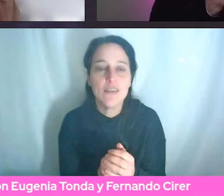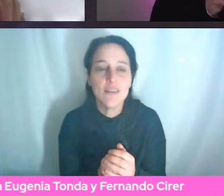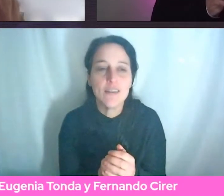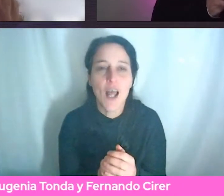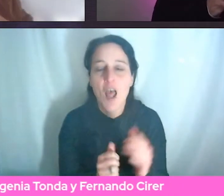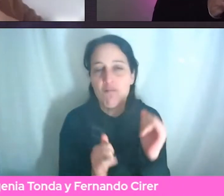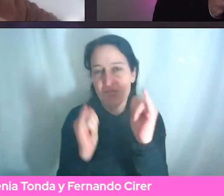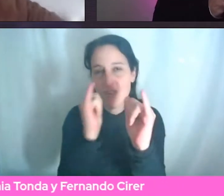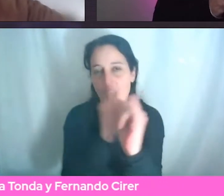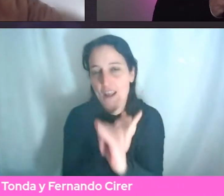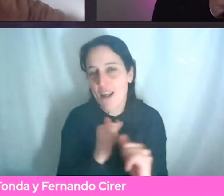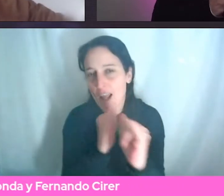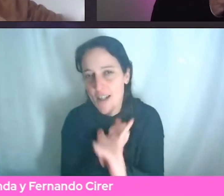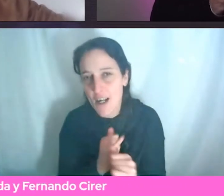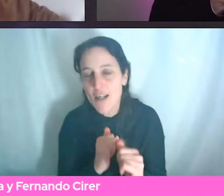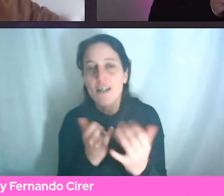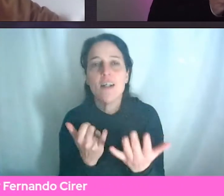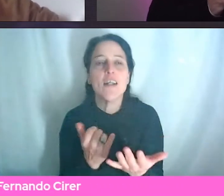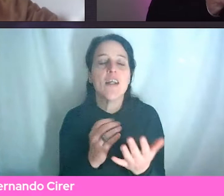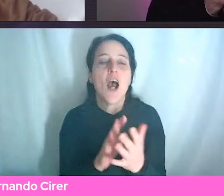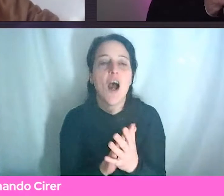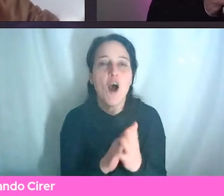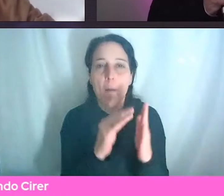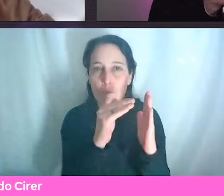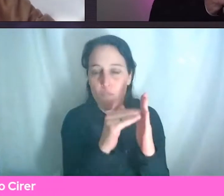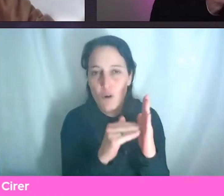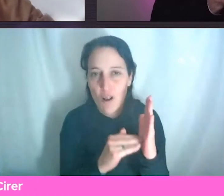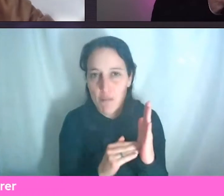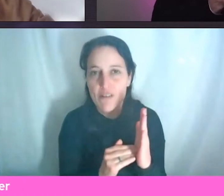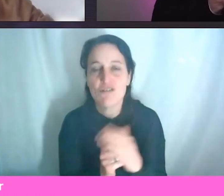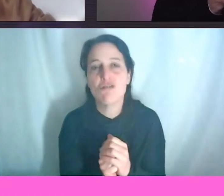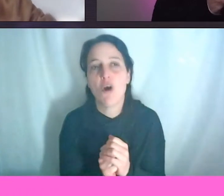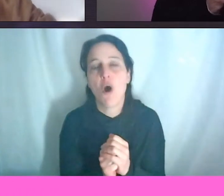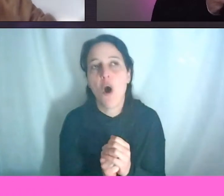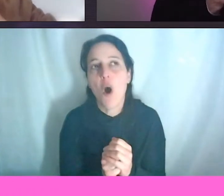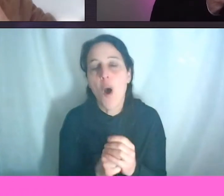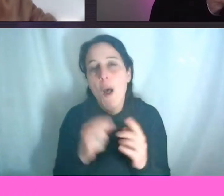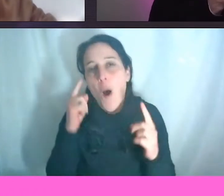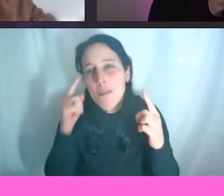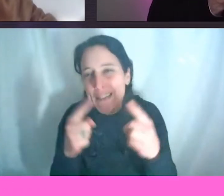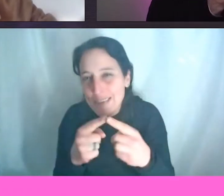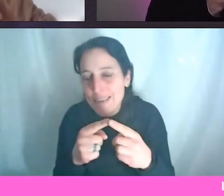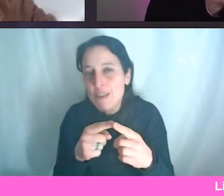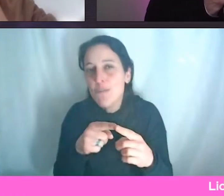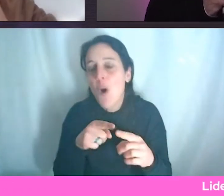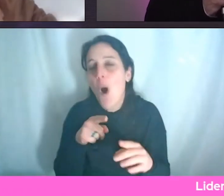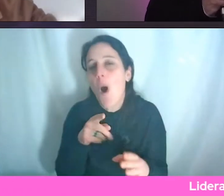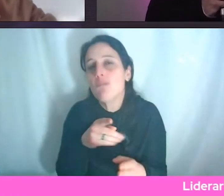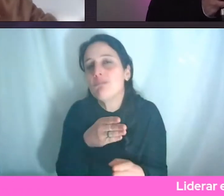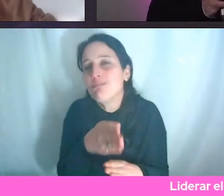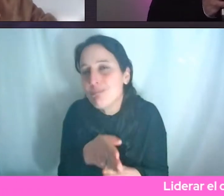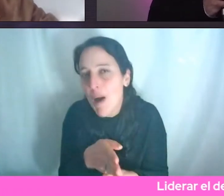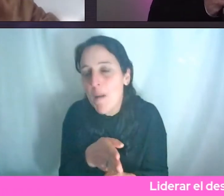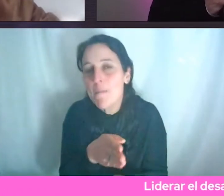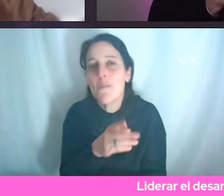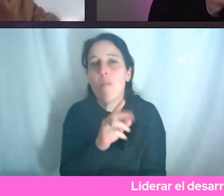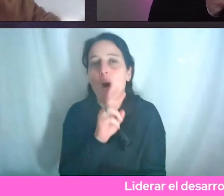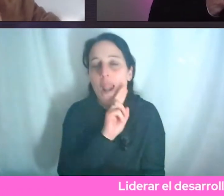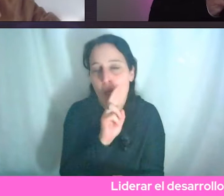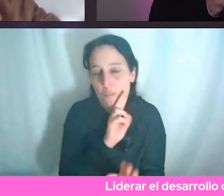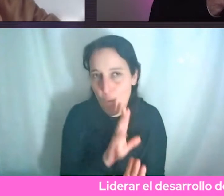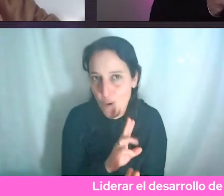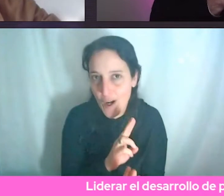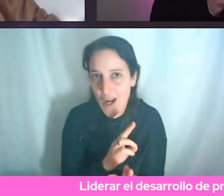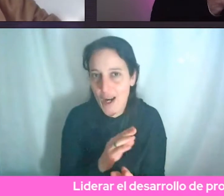nuestro proyecto está dirigido por y para mujeres, entonces sí o sí es esencial un liderazgo con